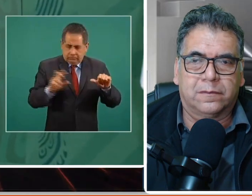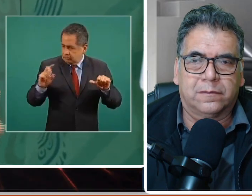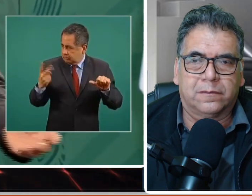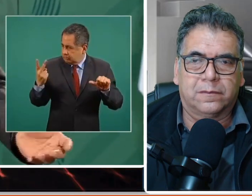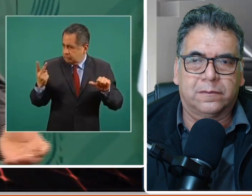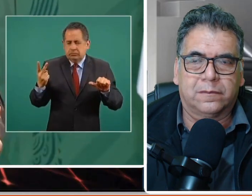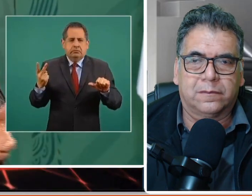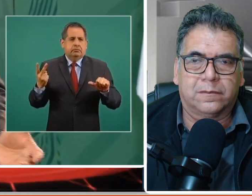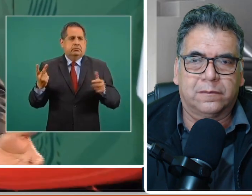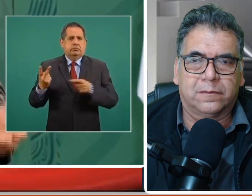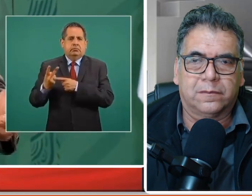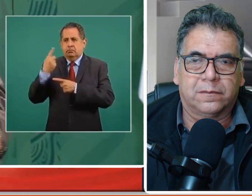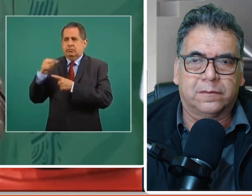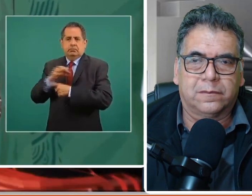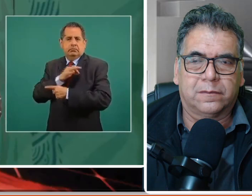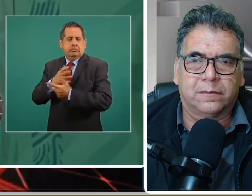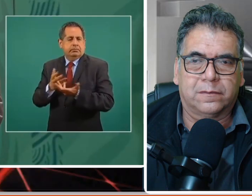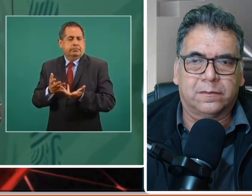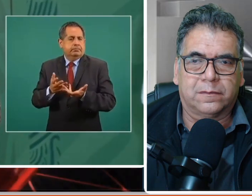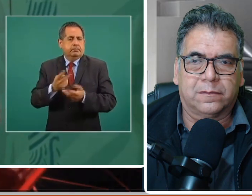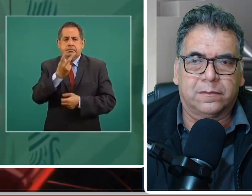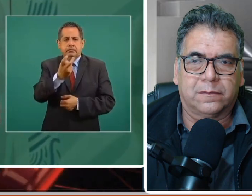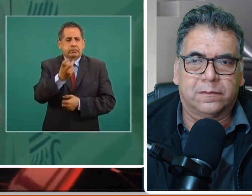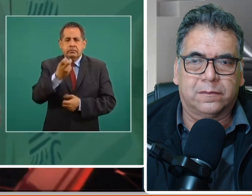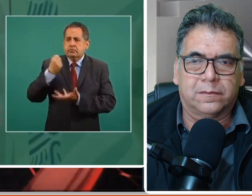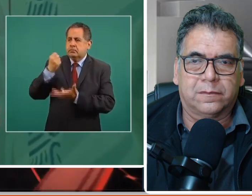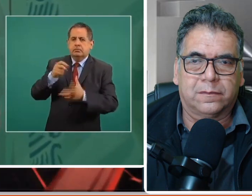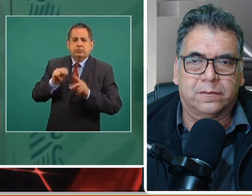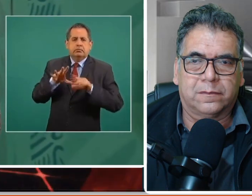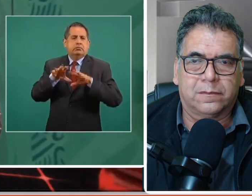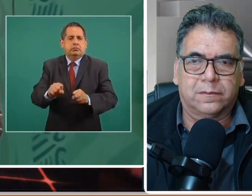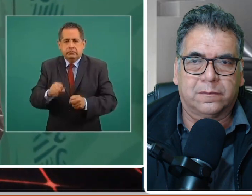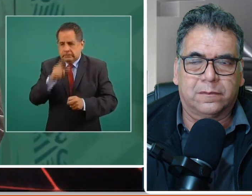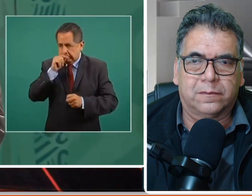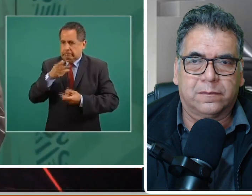Pues por eso no alcanzaba el presupuesto.